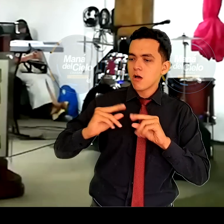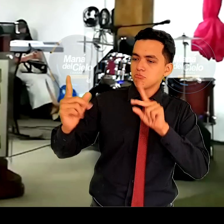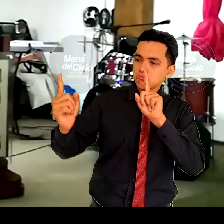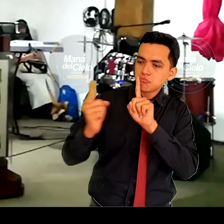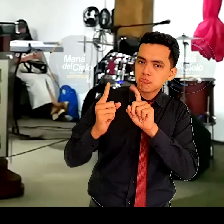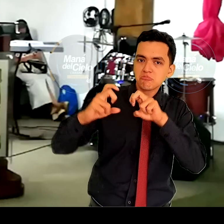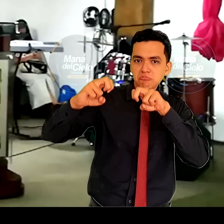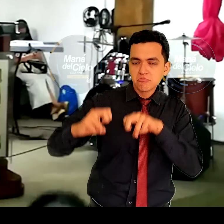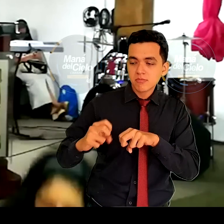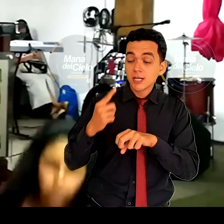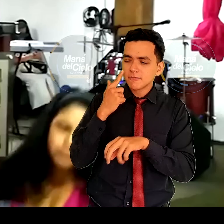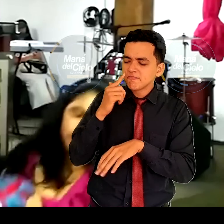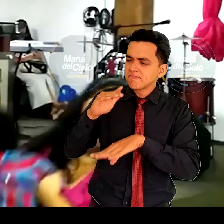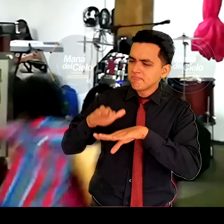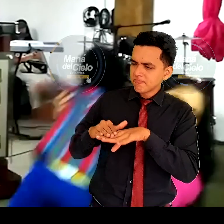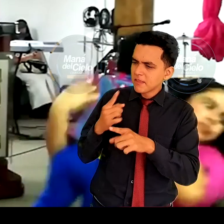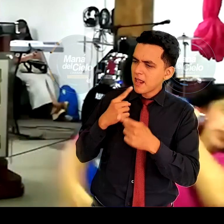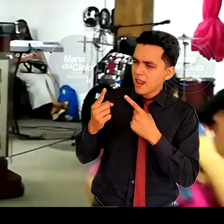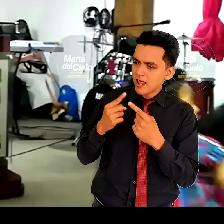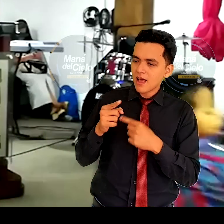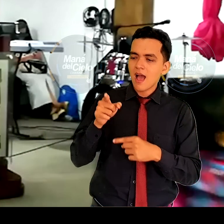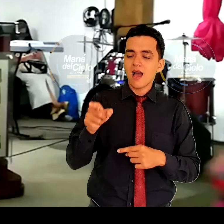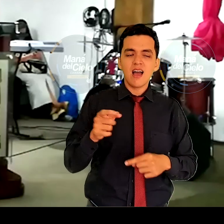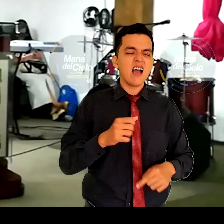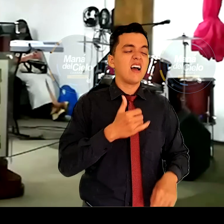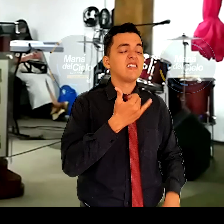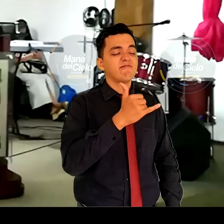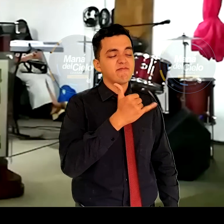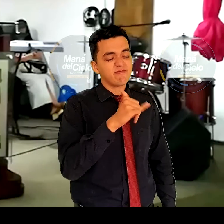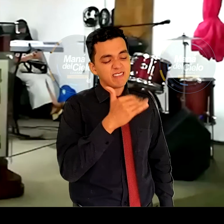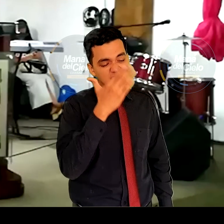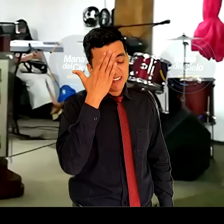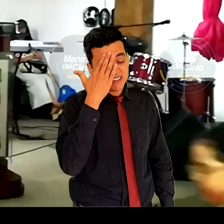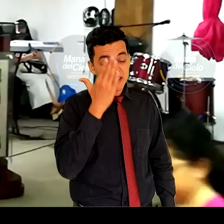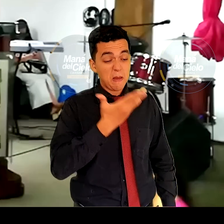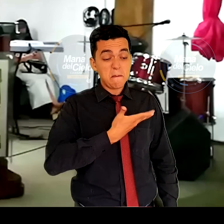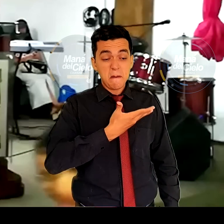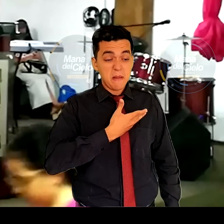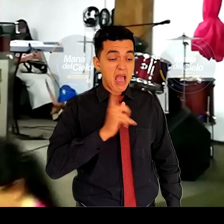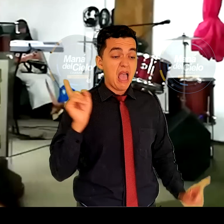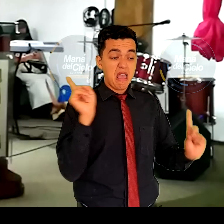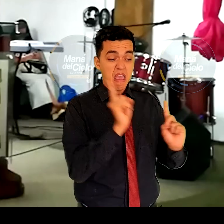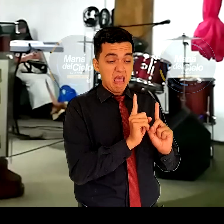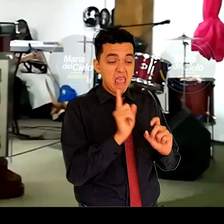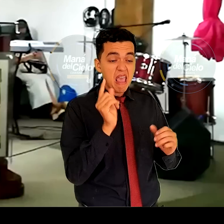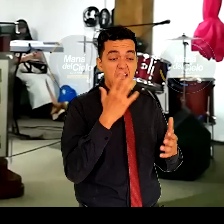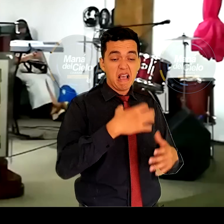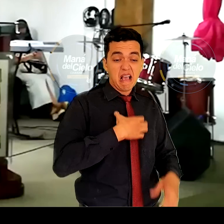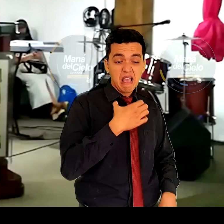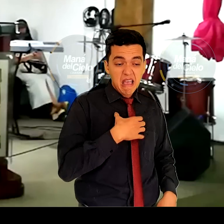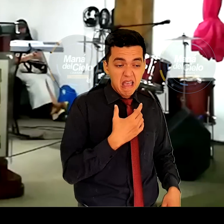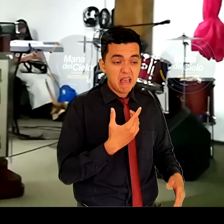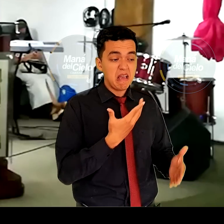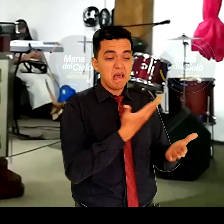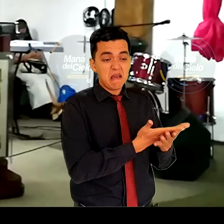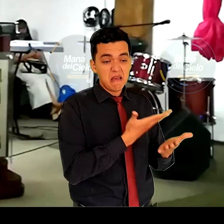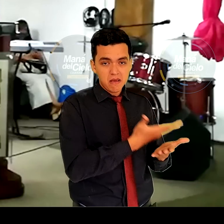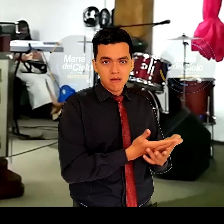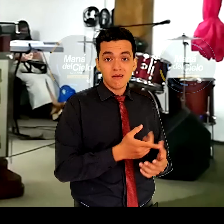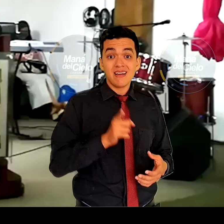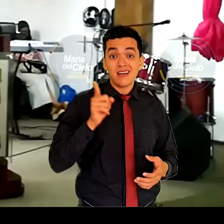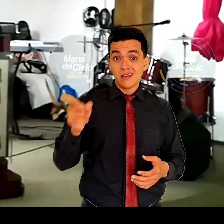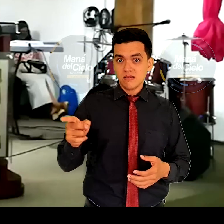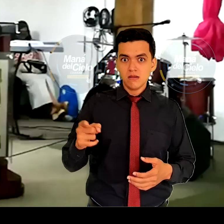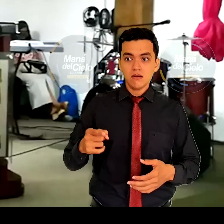me senté a hablar con ella y le dije: venga, vamos a hablar. Dijo: ya sé, mínimo mi mamá ya fue a decirle que yo estoy. La muchacha estaba en una